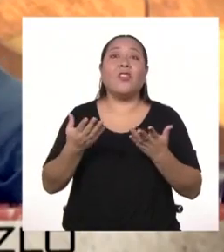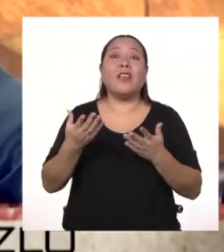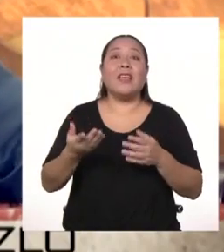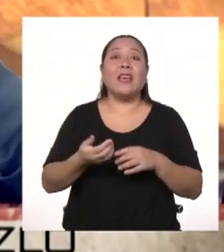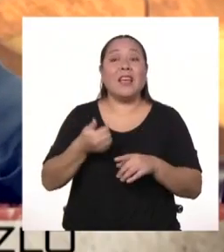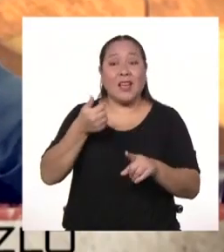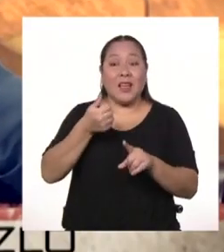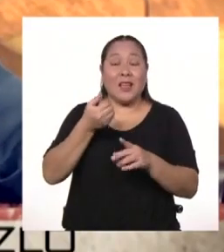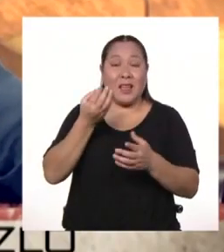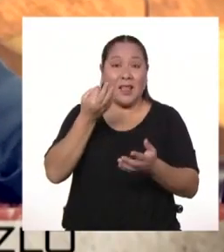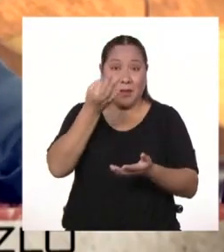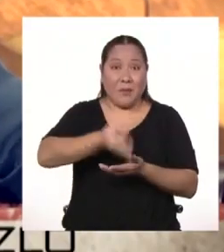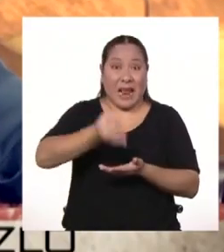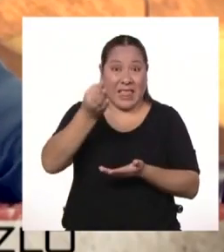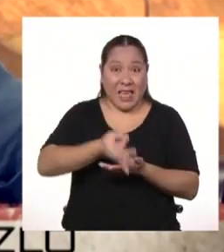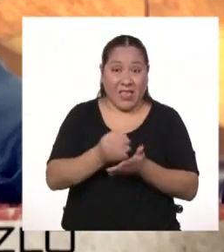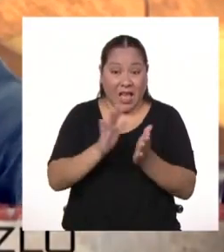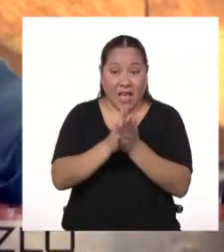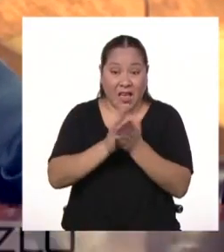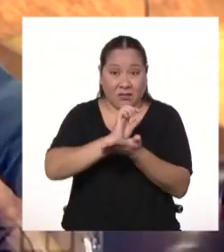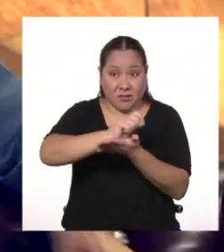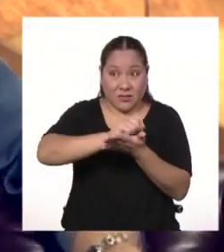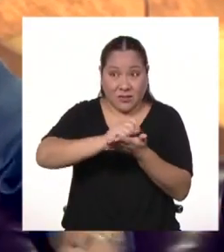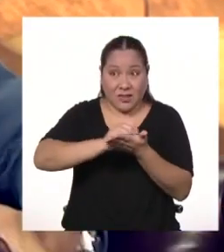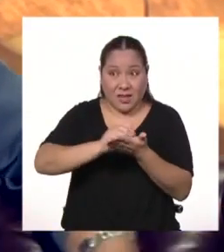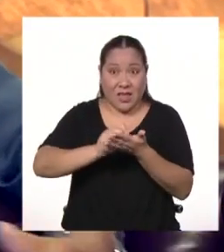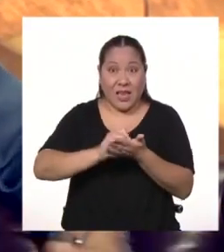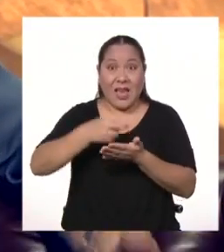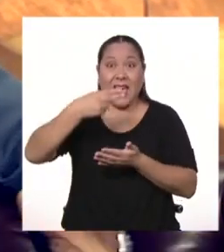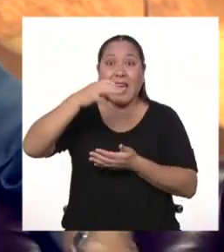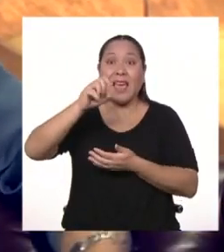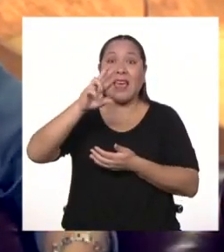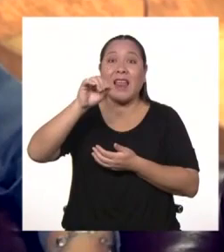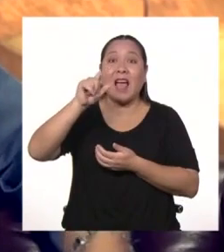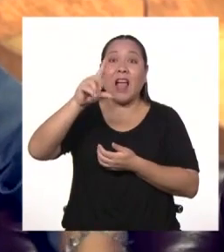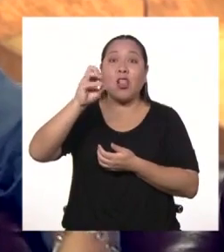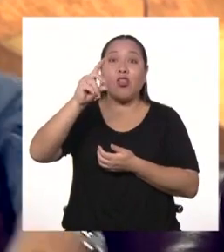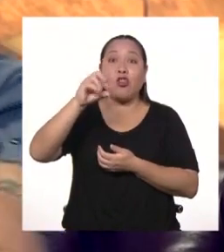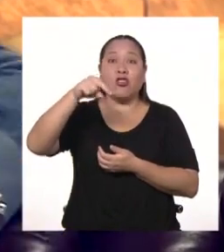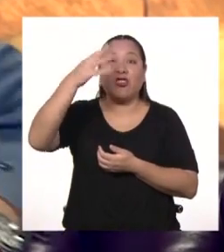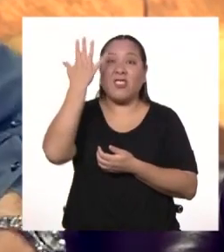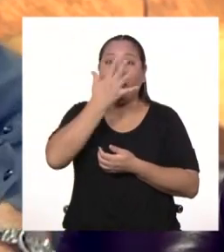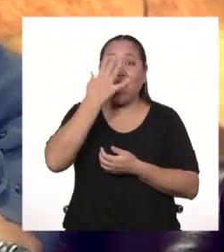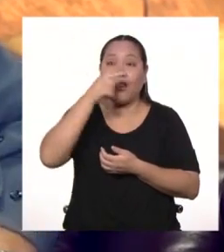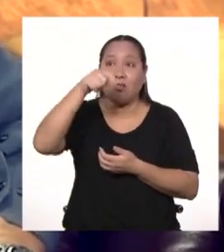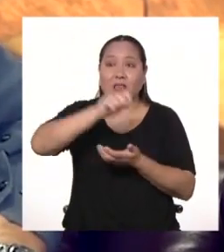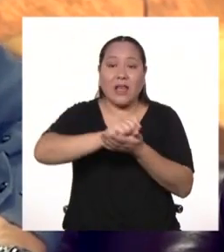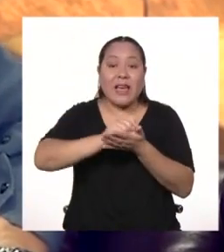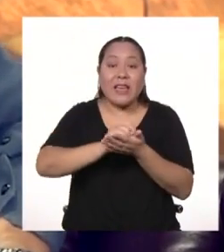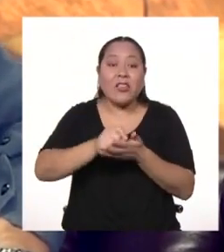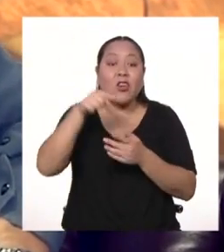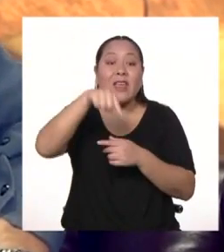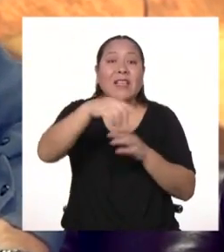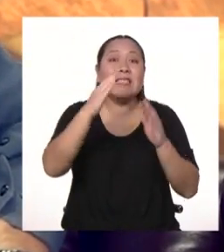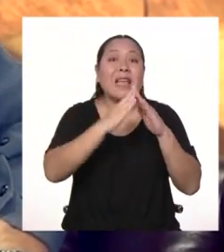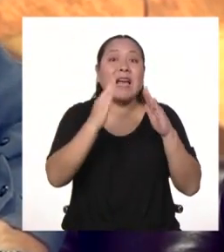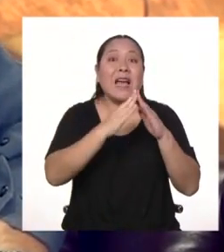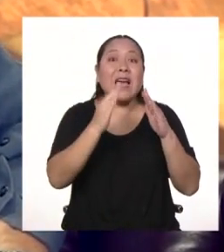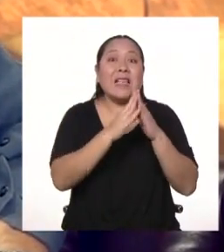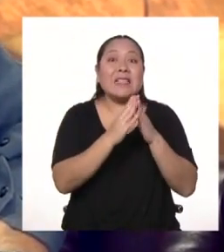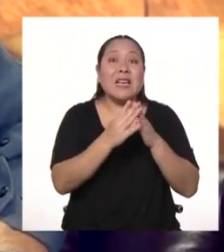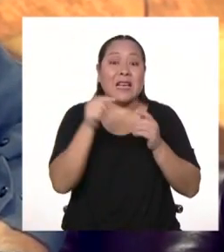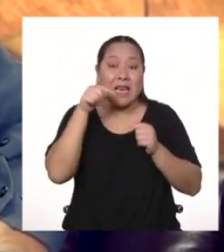casa, que Valdelomar debía haber escrito el prólogo y nunca lo